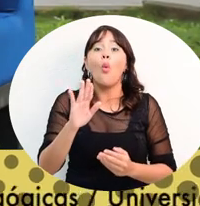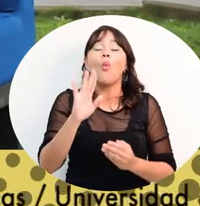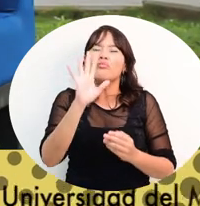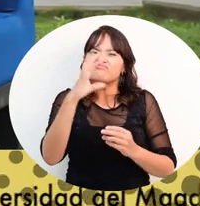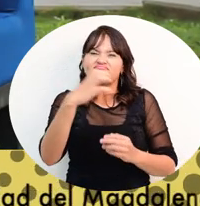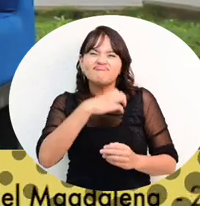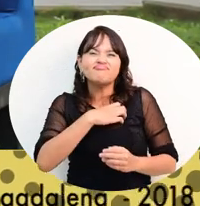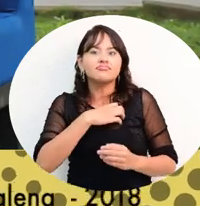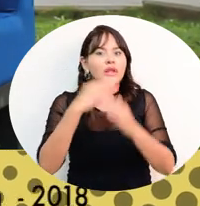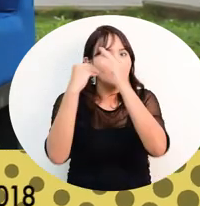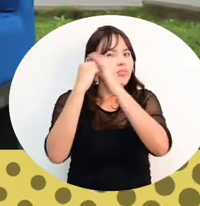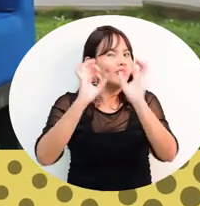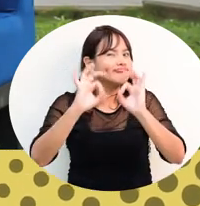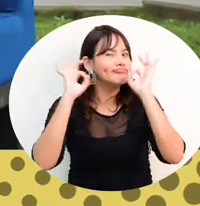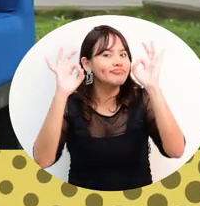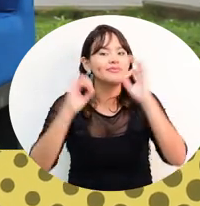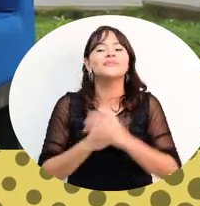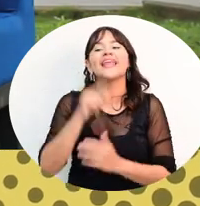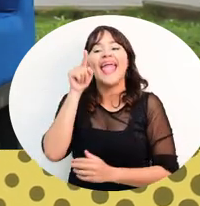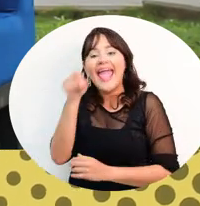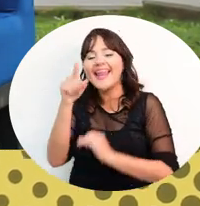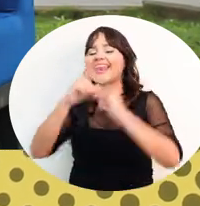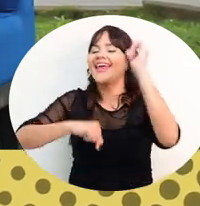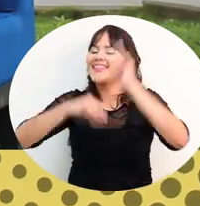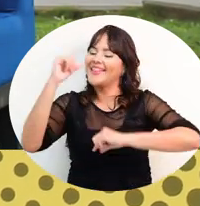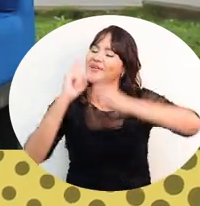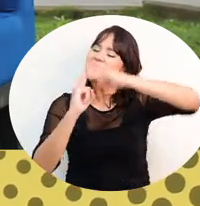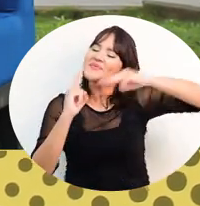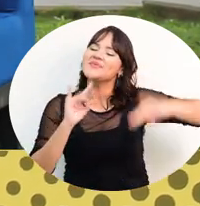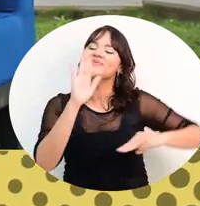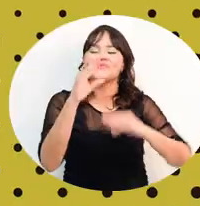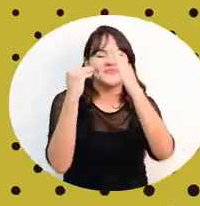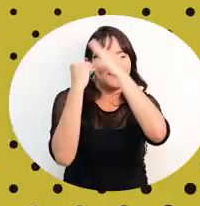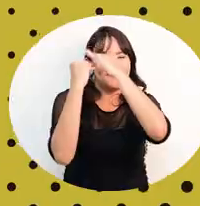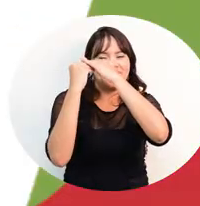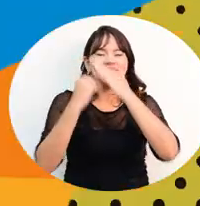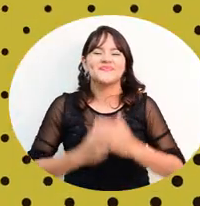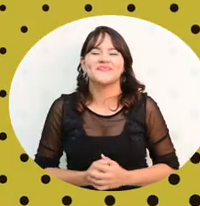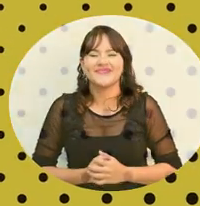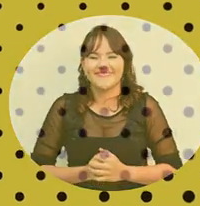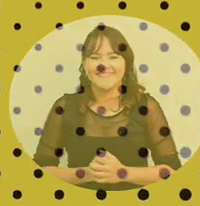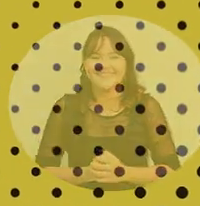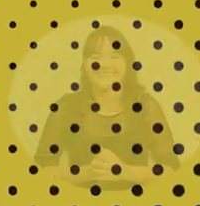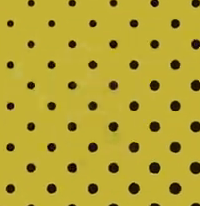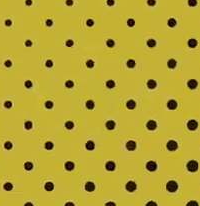felicitaciones, un placer haber tratado contigo. Y él es una estrella, Uni Magdalena Saber Pro.